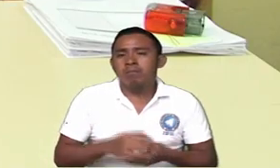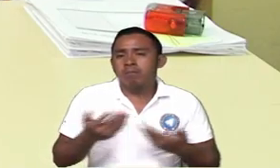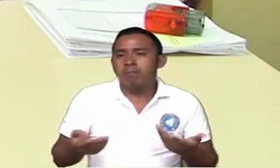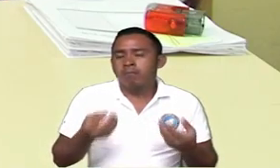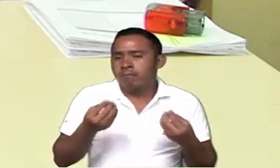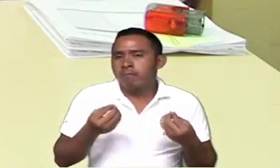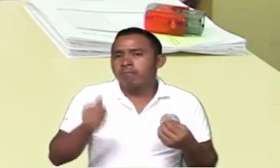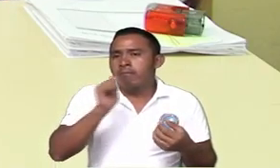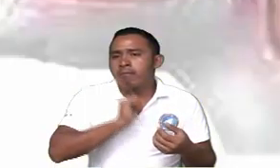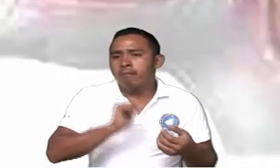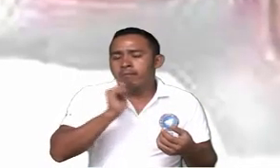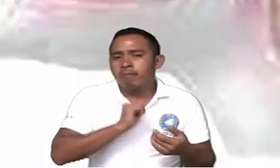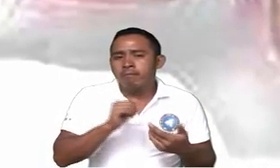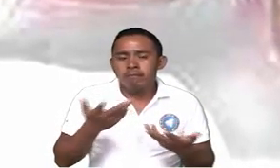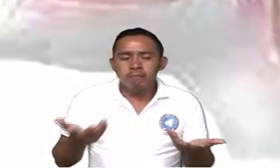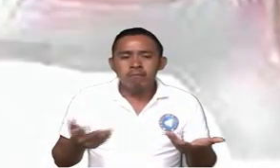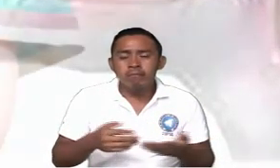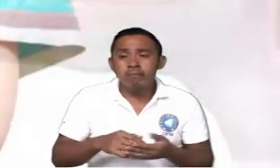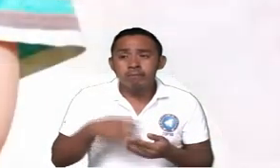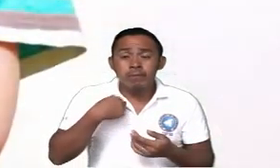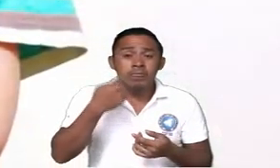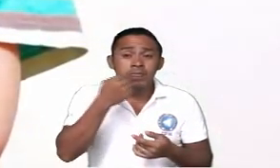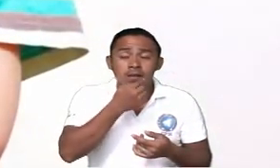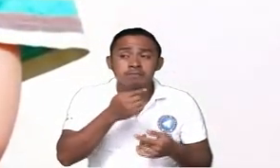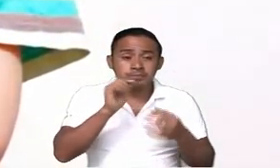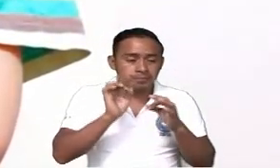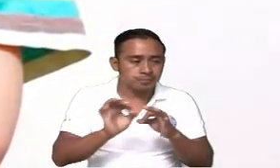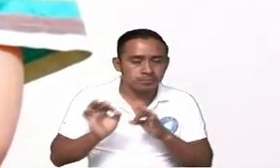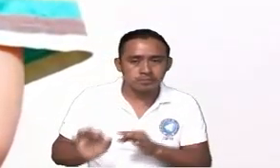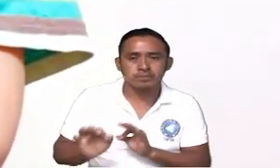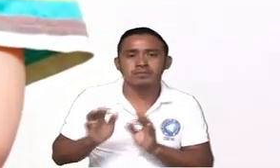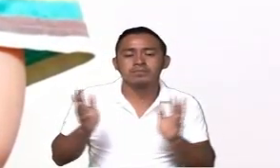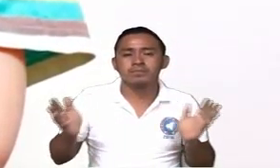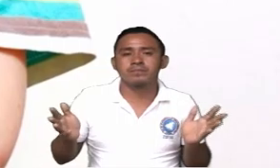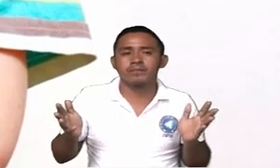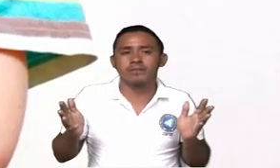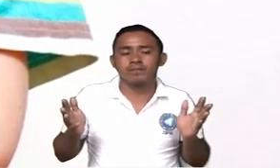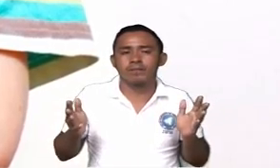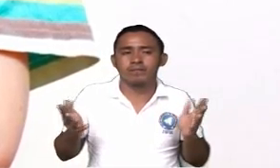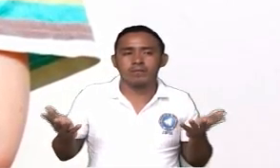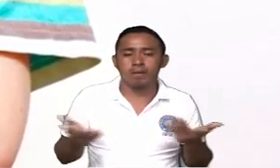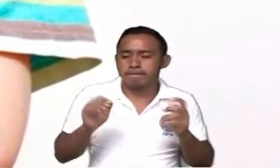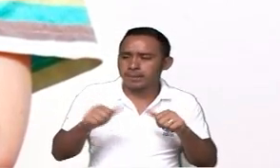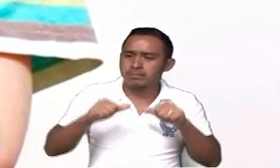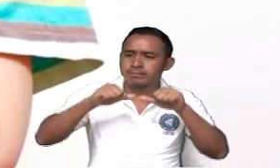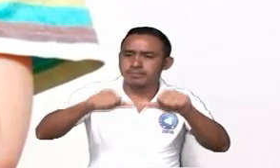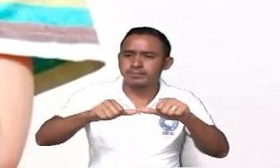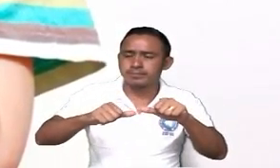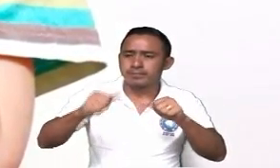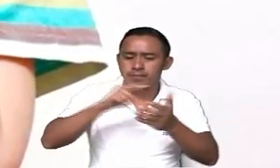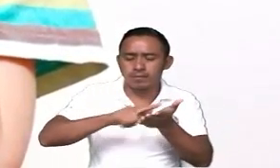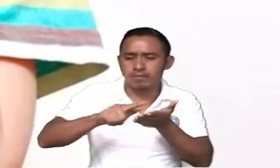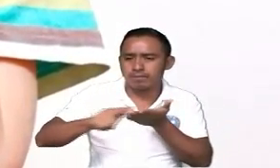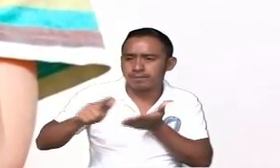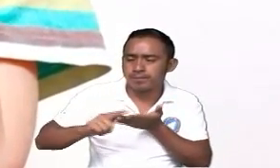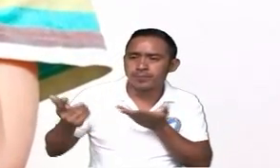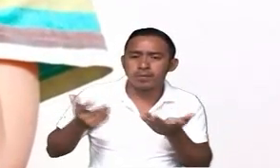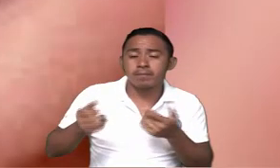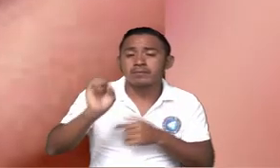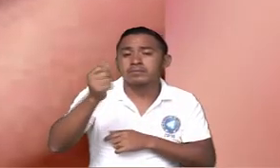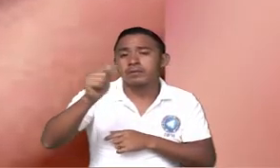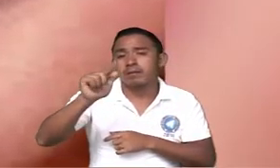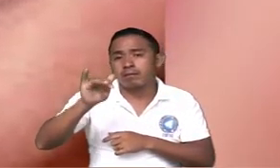estar humedificando la lengua y así que se mantenga, digamos, la limpieza bucal por medio de la